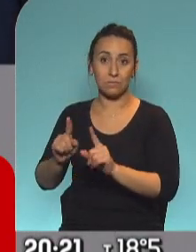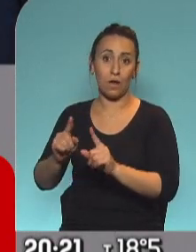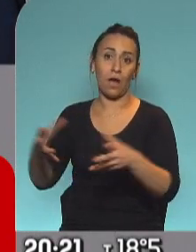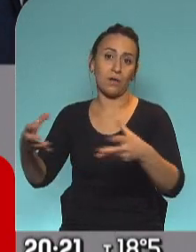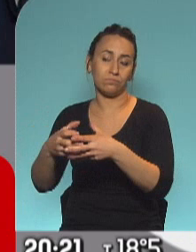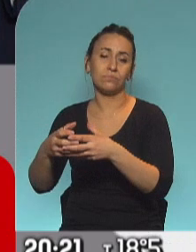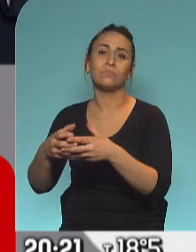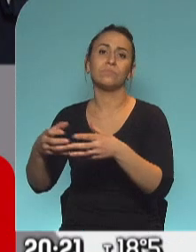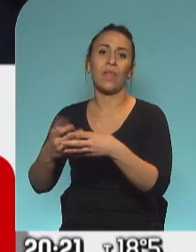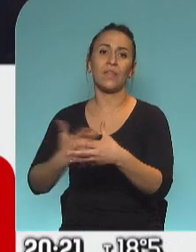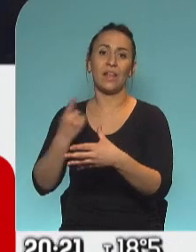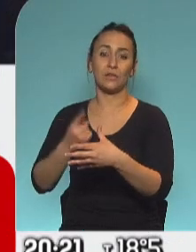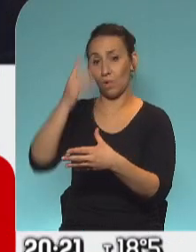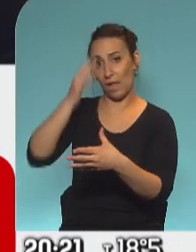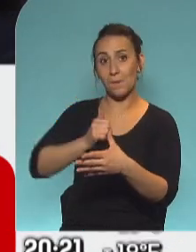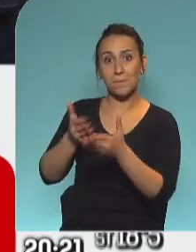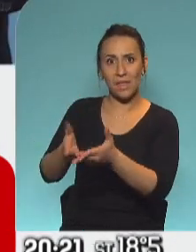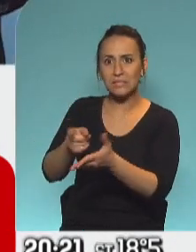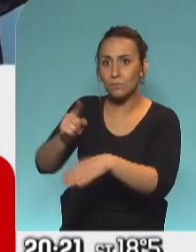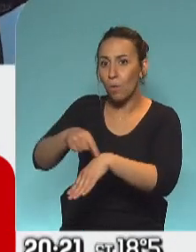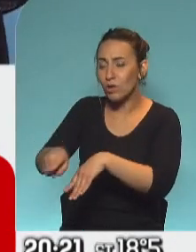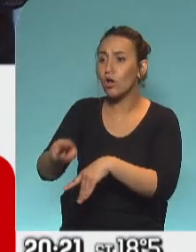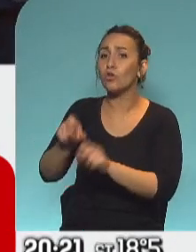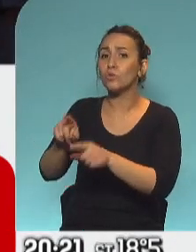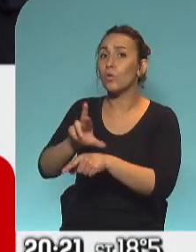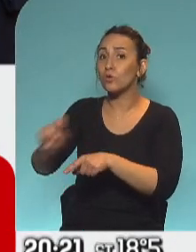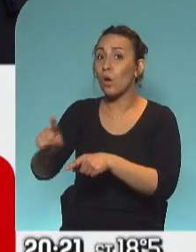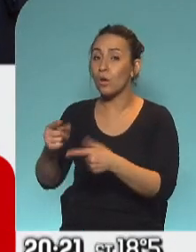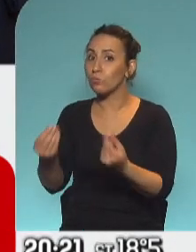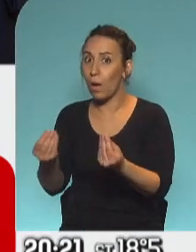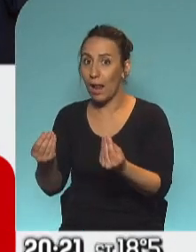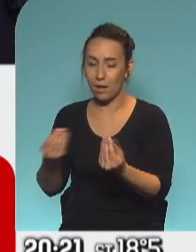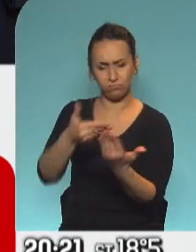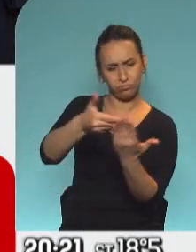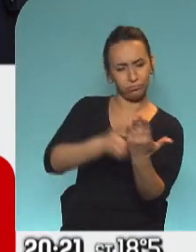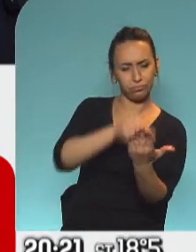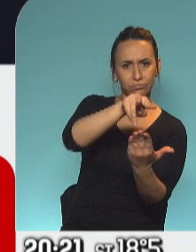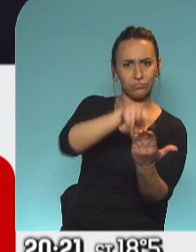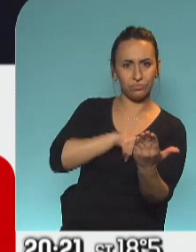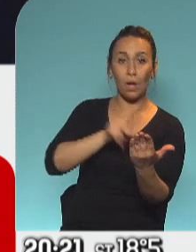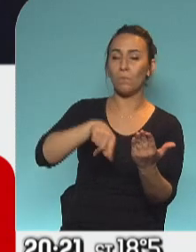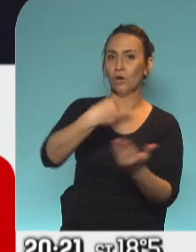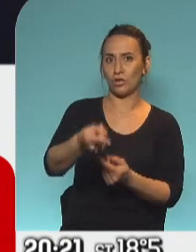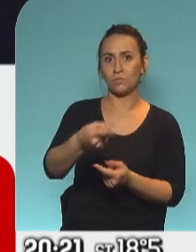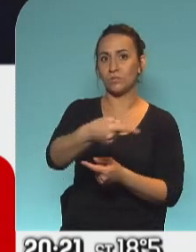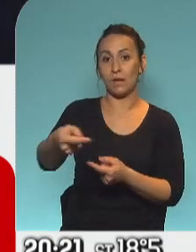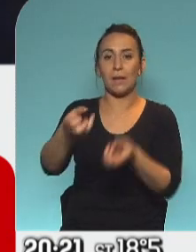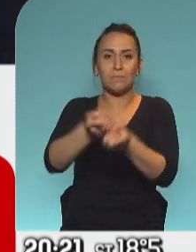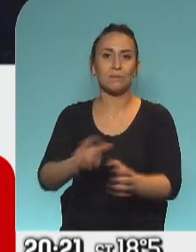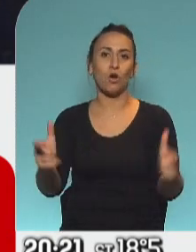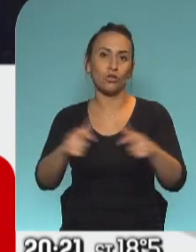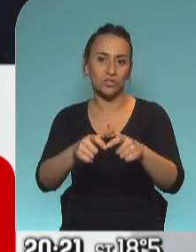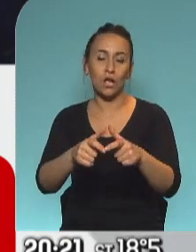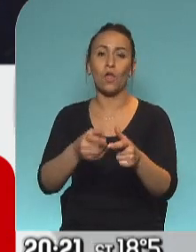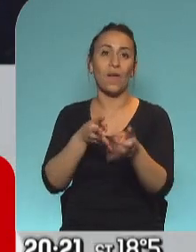de la Armada de ese momento, y bueno, a partir de eso, en las próximas semanas empezaremos el Consejo de Guerra para determinar las responsabilidades